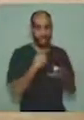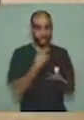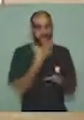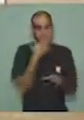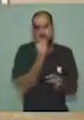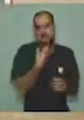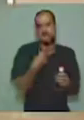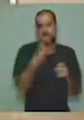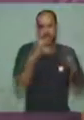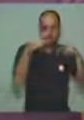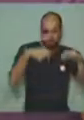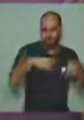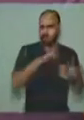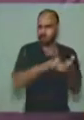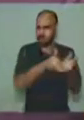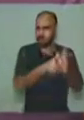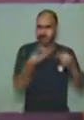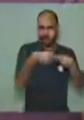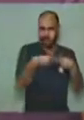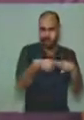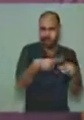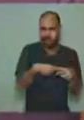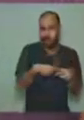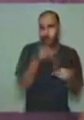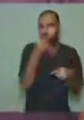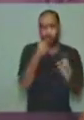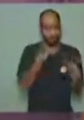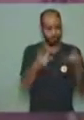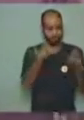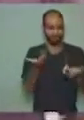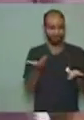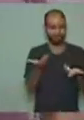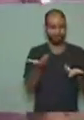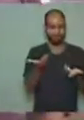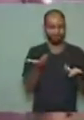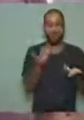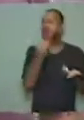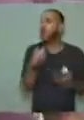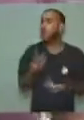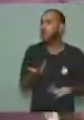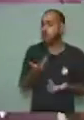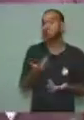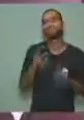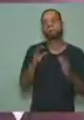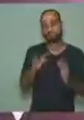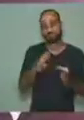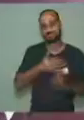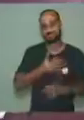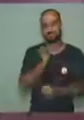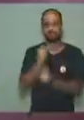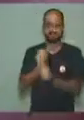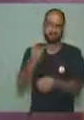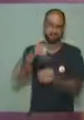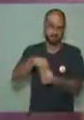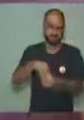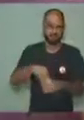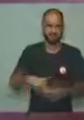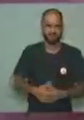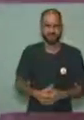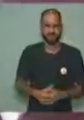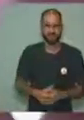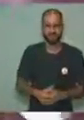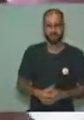realicen. Y una forma de todo esto es pertenecer a este centro. Si tuvieras la posibilidad de con una palabra decirme lo que